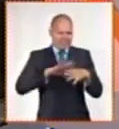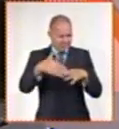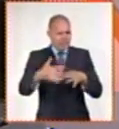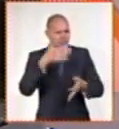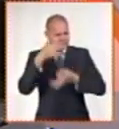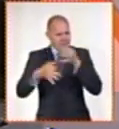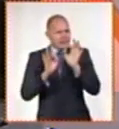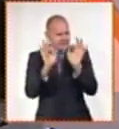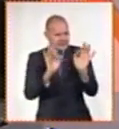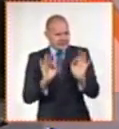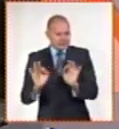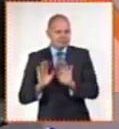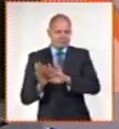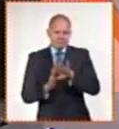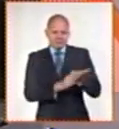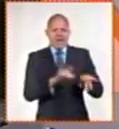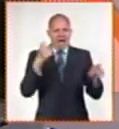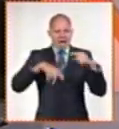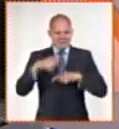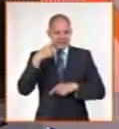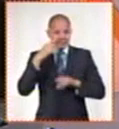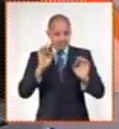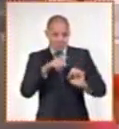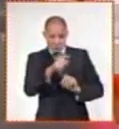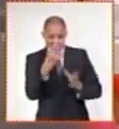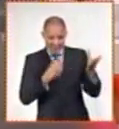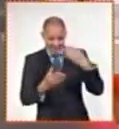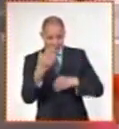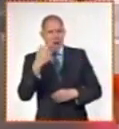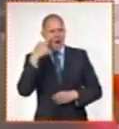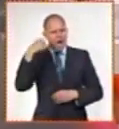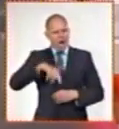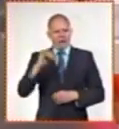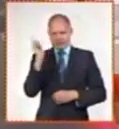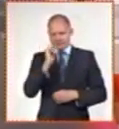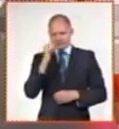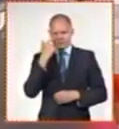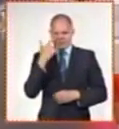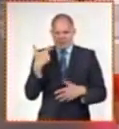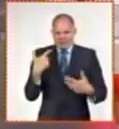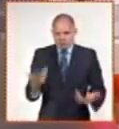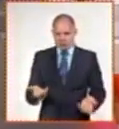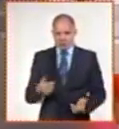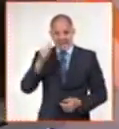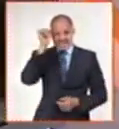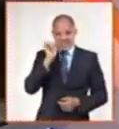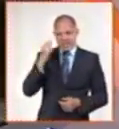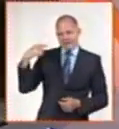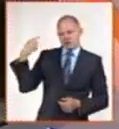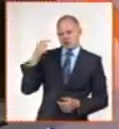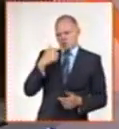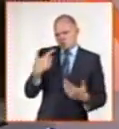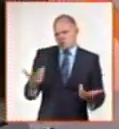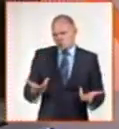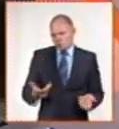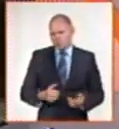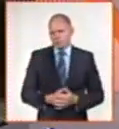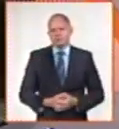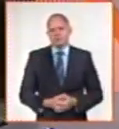minutos. Vamos a ver lo que acabas de contar, vamos a verlo en imágenes, vamos a ver qué sucedió, cómo fueron reprimidos estos